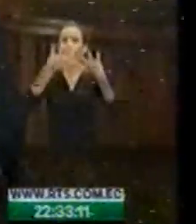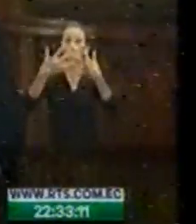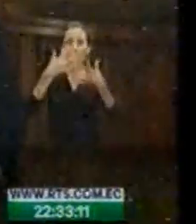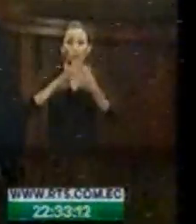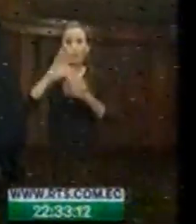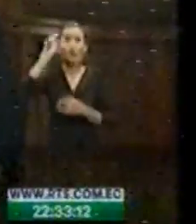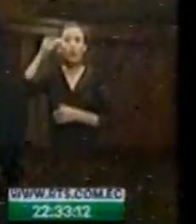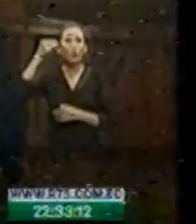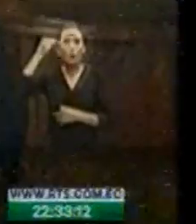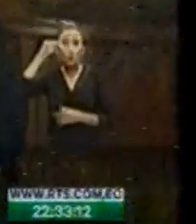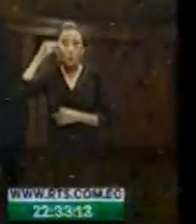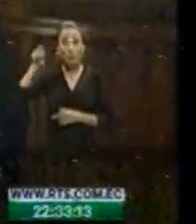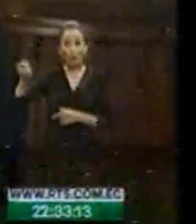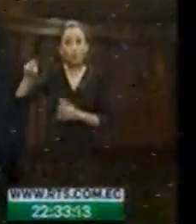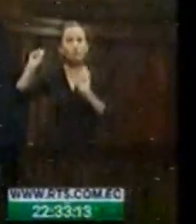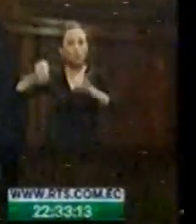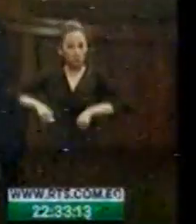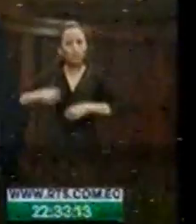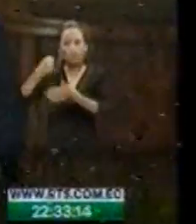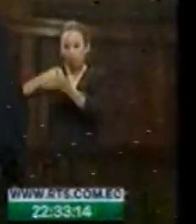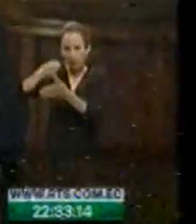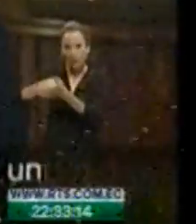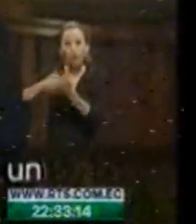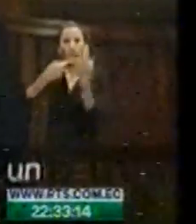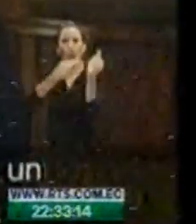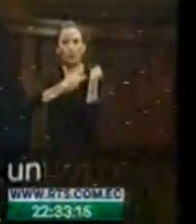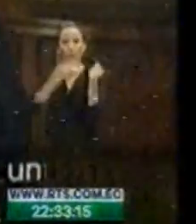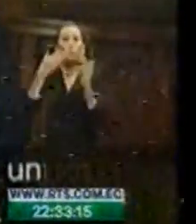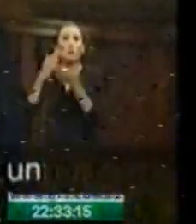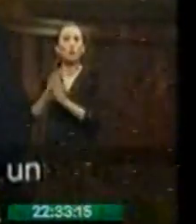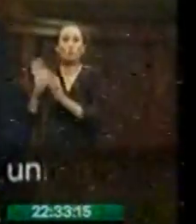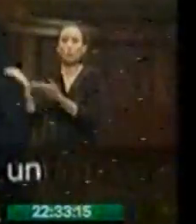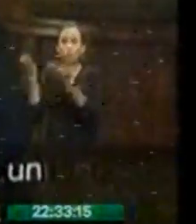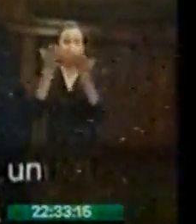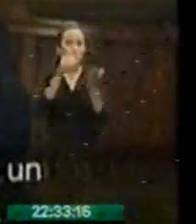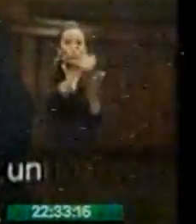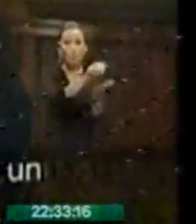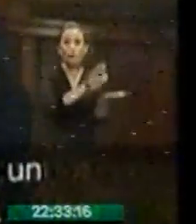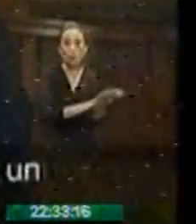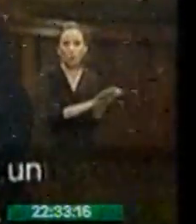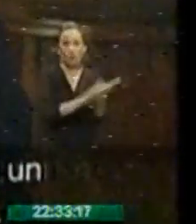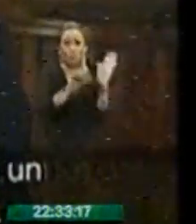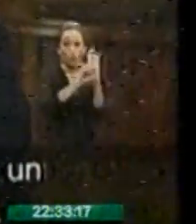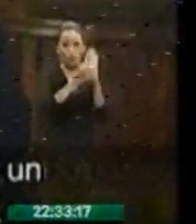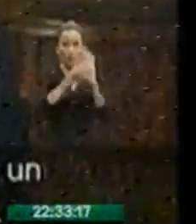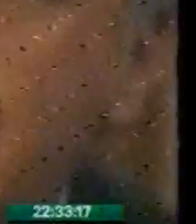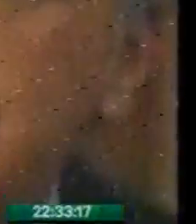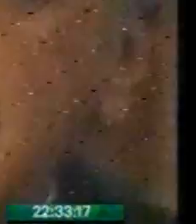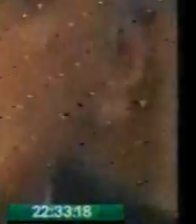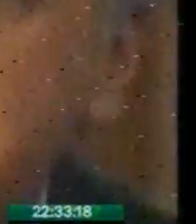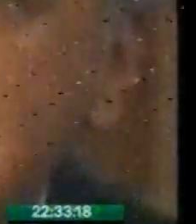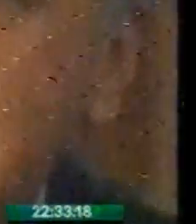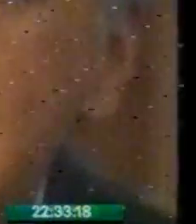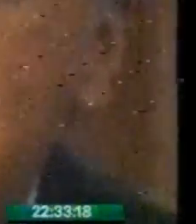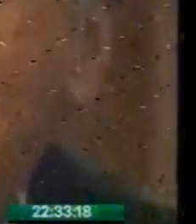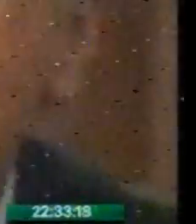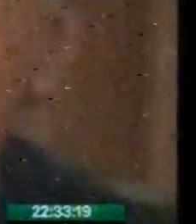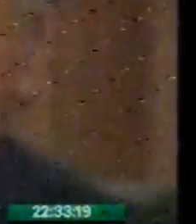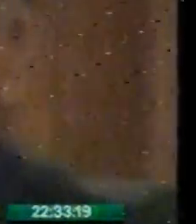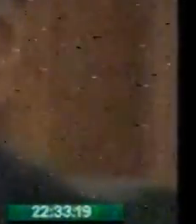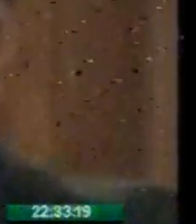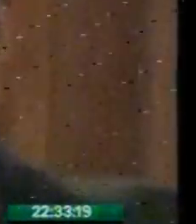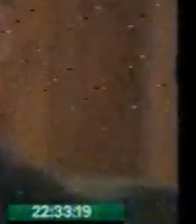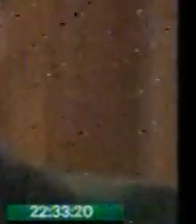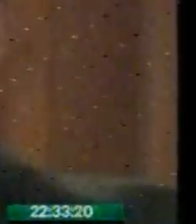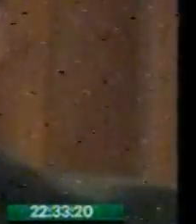El gobierno va a hacer la parte que le corresponde. Remitir a la Asamblea, por ejemplo, un proyecto de ley anticorrupción. El anuncio lo realizó el presidente